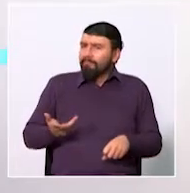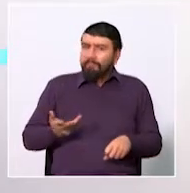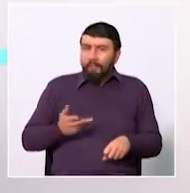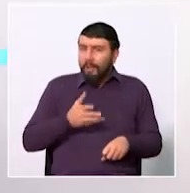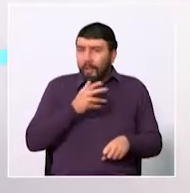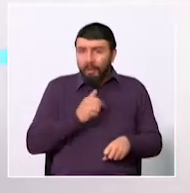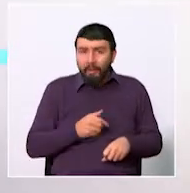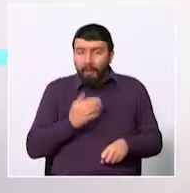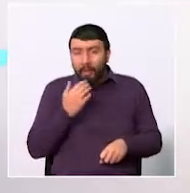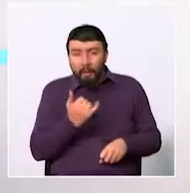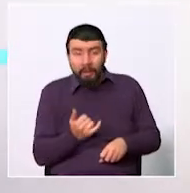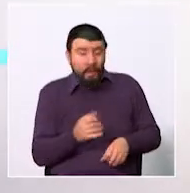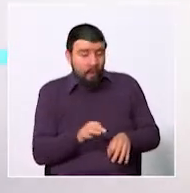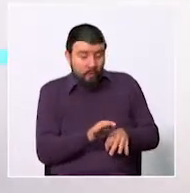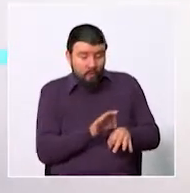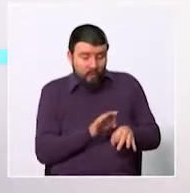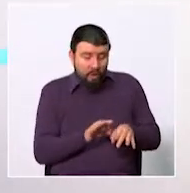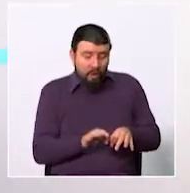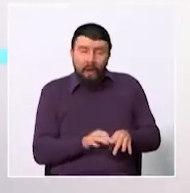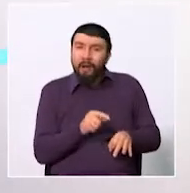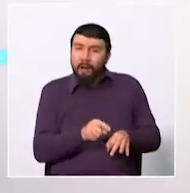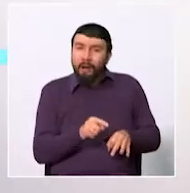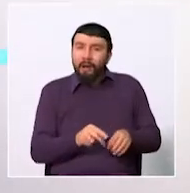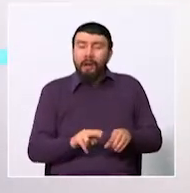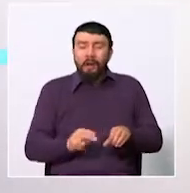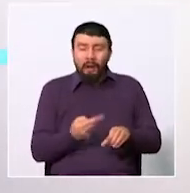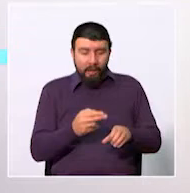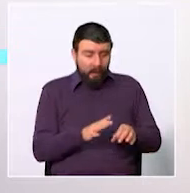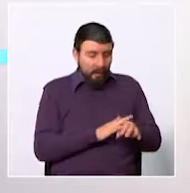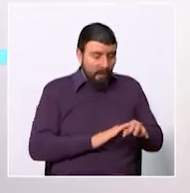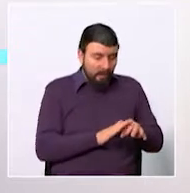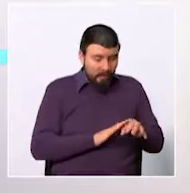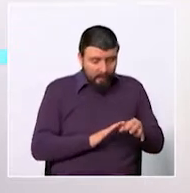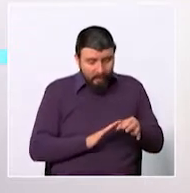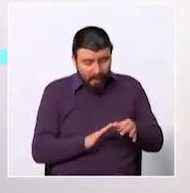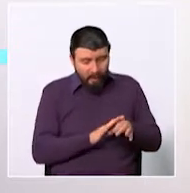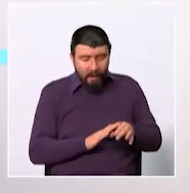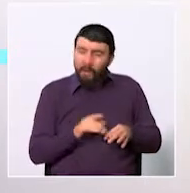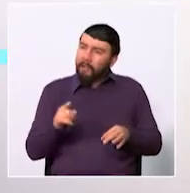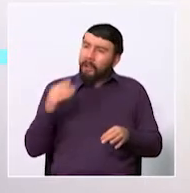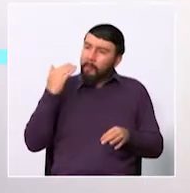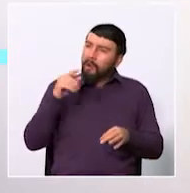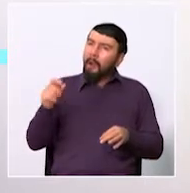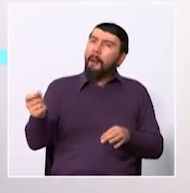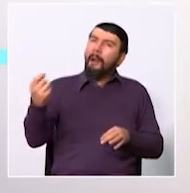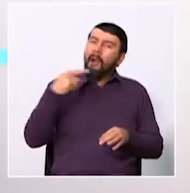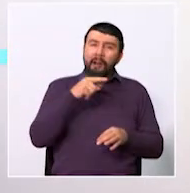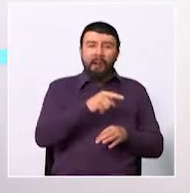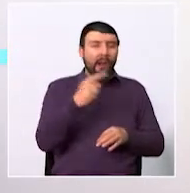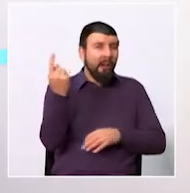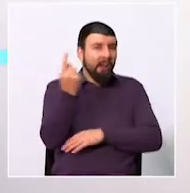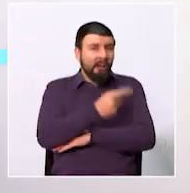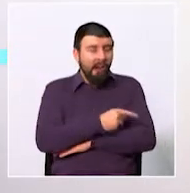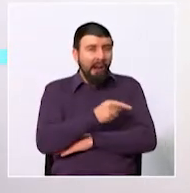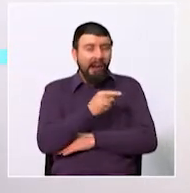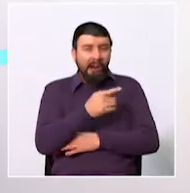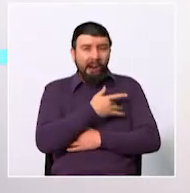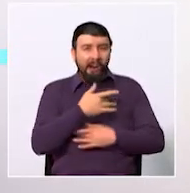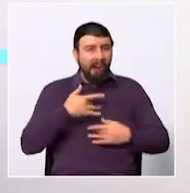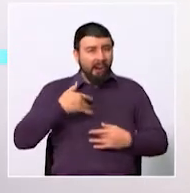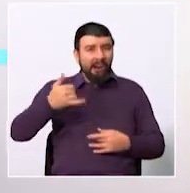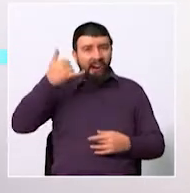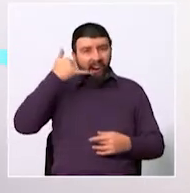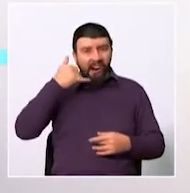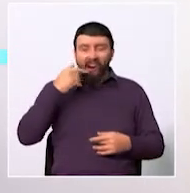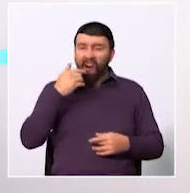decía iván hay utilizamos ese este terso y demás y la señora que preguntaba el teléfono del día para tu salud en manizales